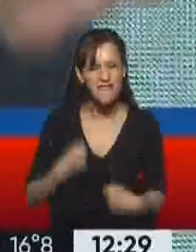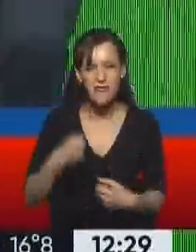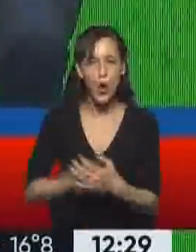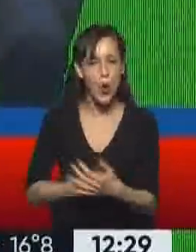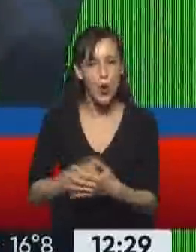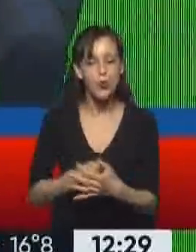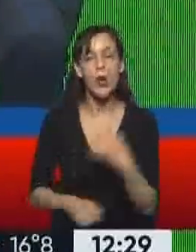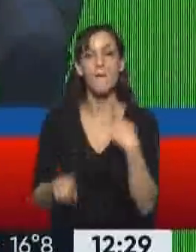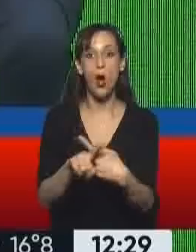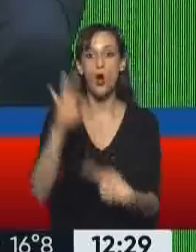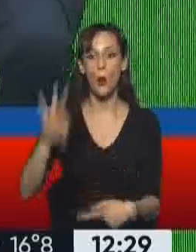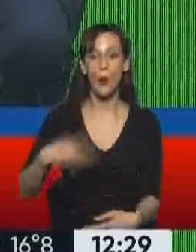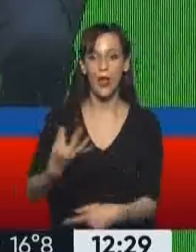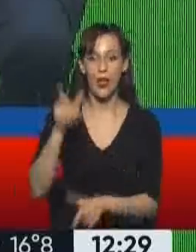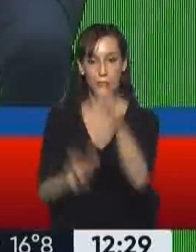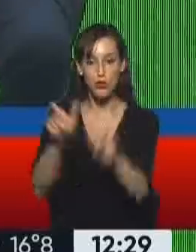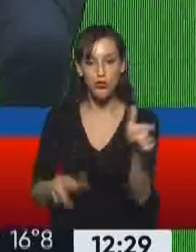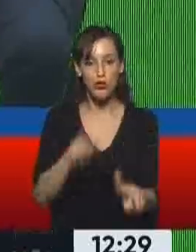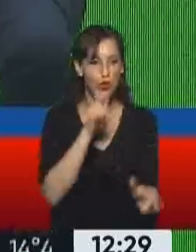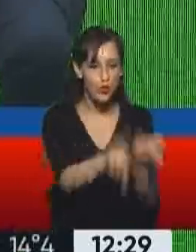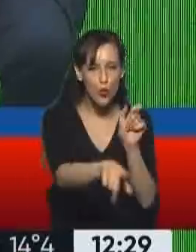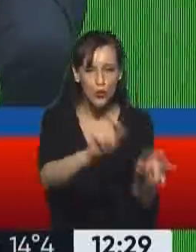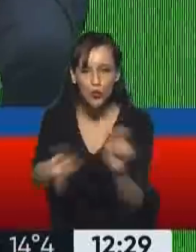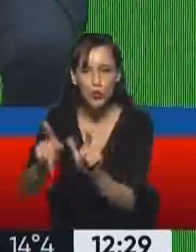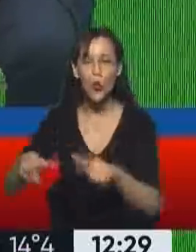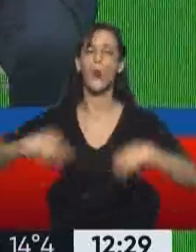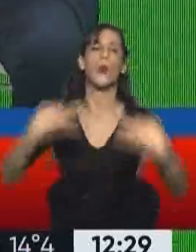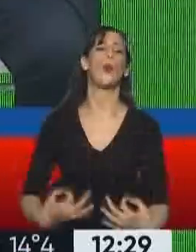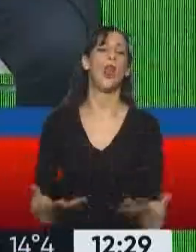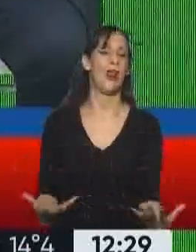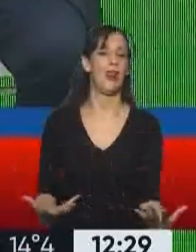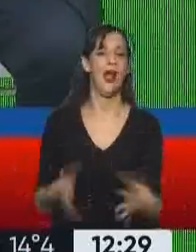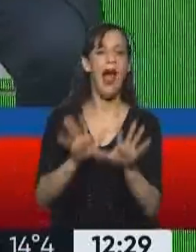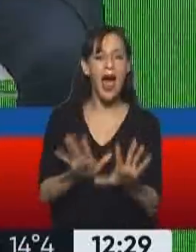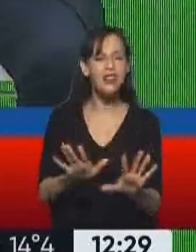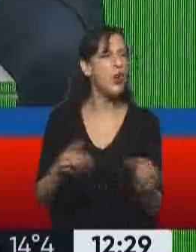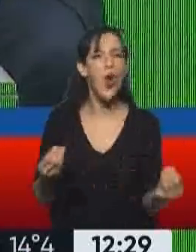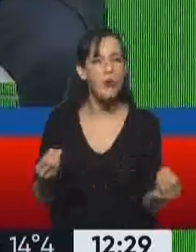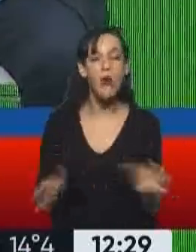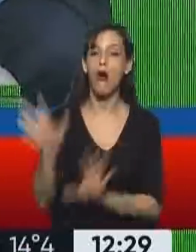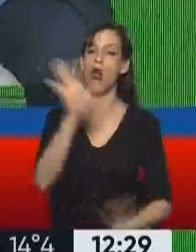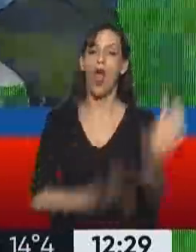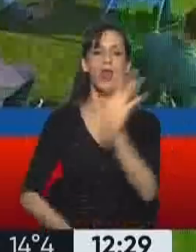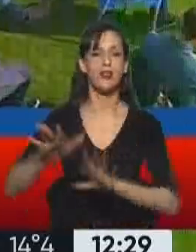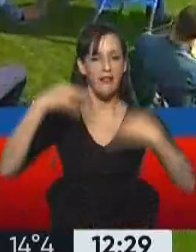para transformar la vida de nuestra gente y saber que eso se hace organizando,